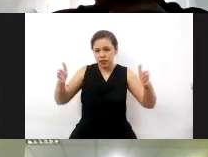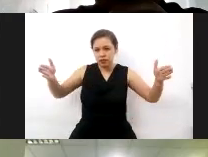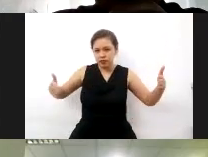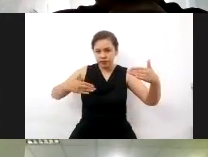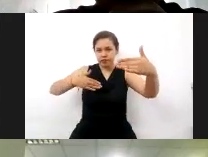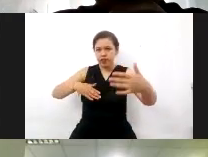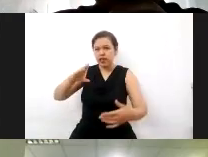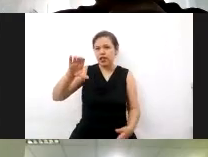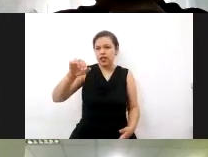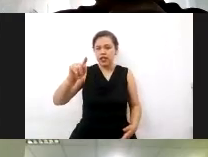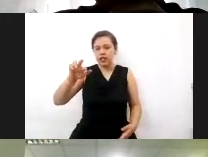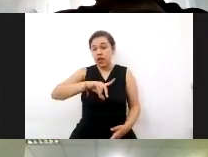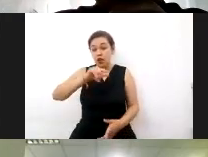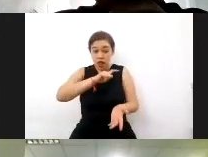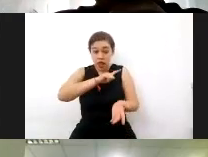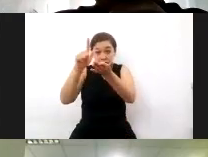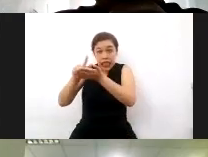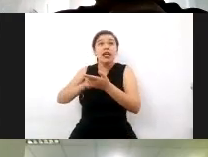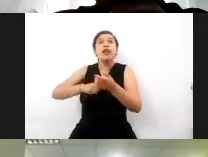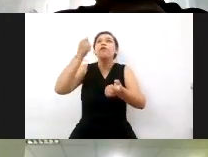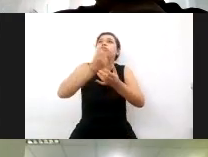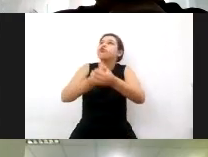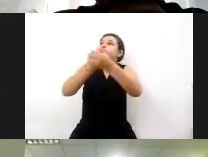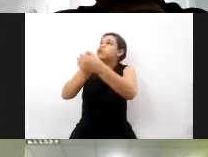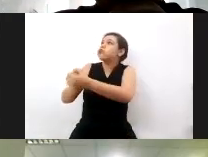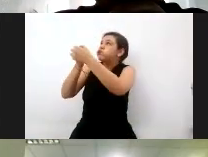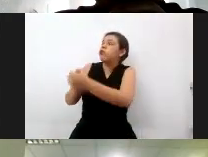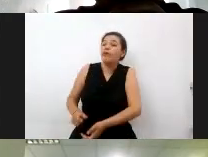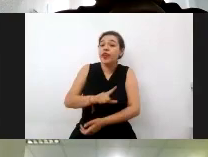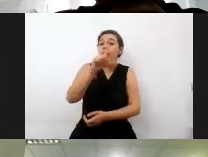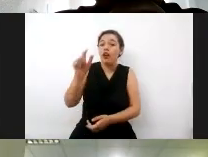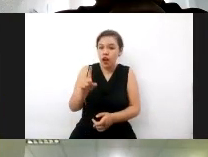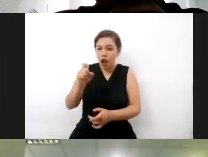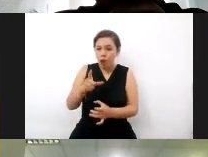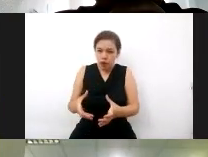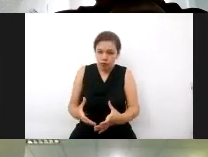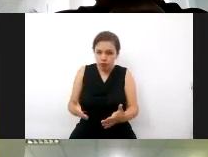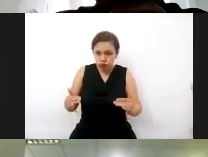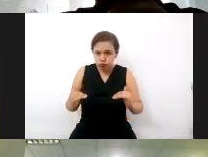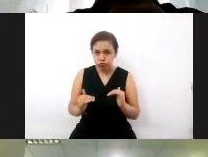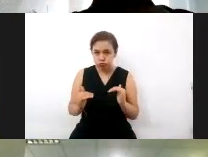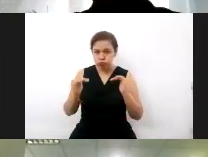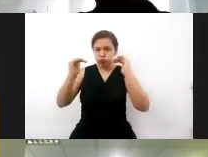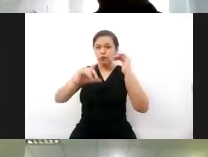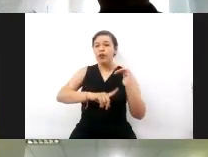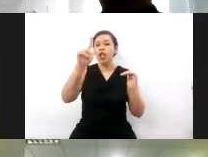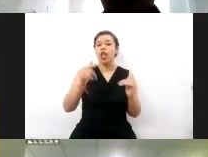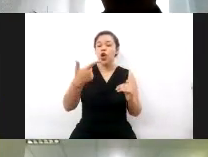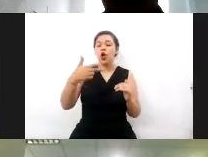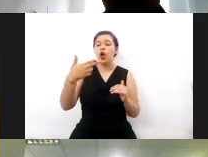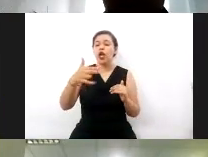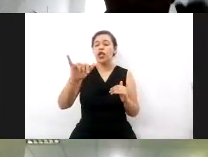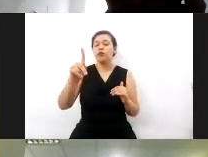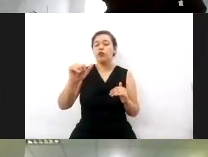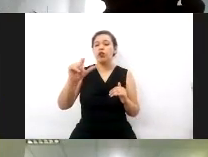de que las lavan, les ponen las pastillas de hipoclorito de calcio para garantizar la efectividad de la limpieza.